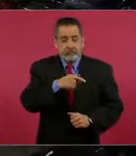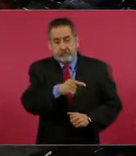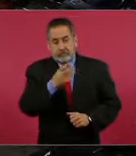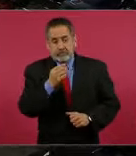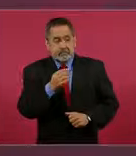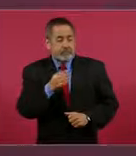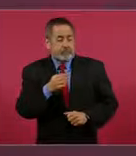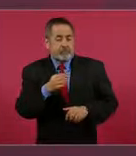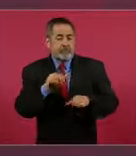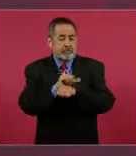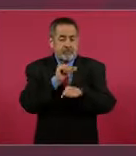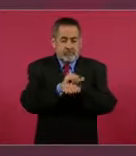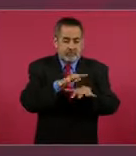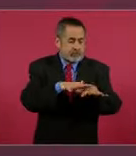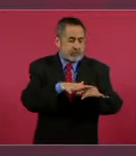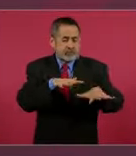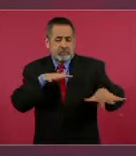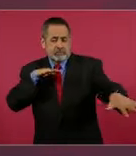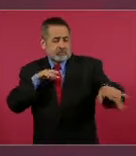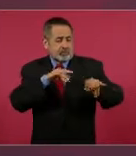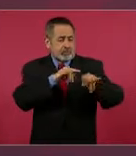cargando gasolina